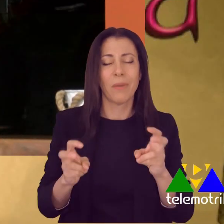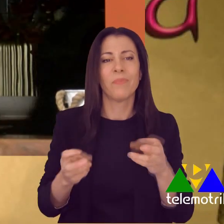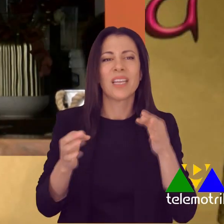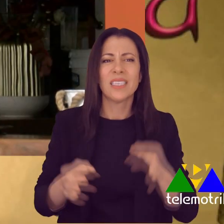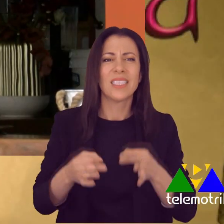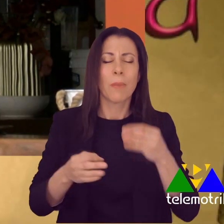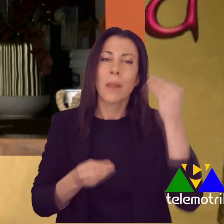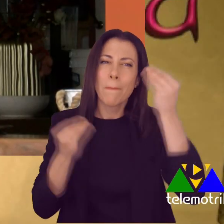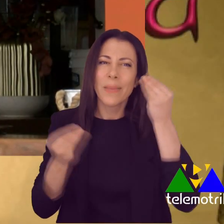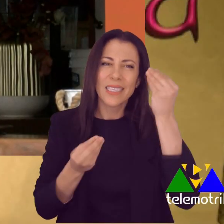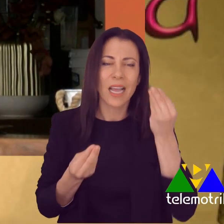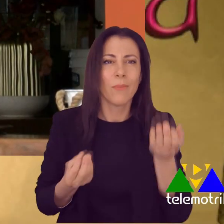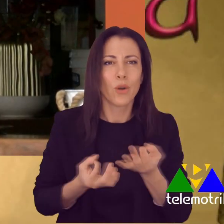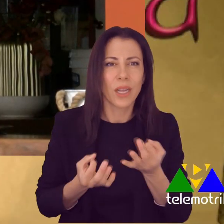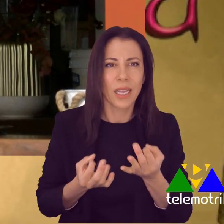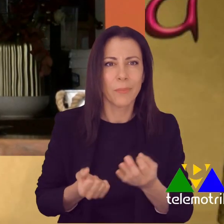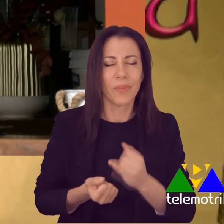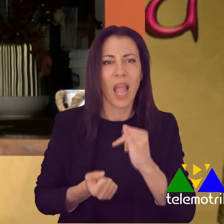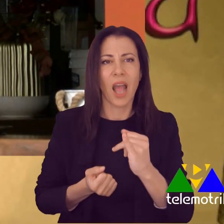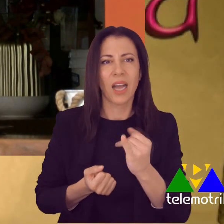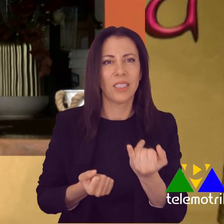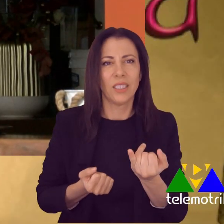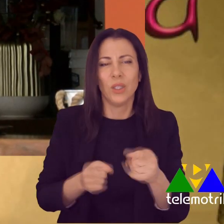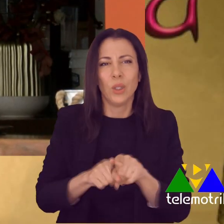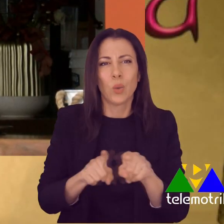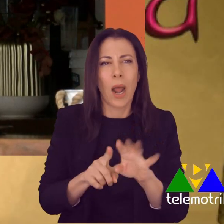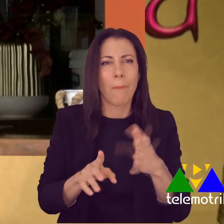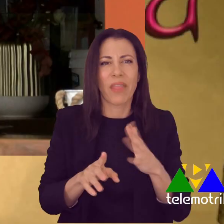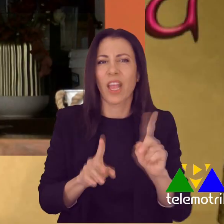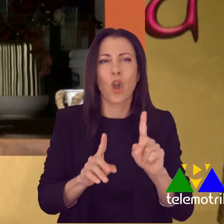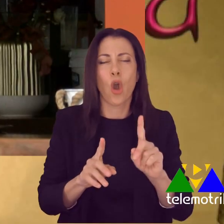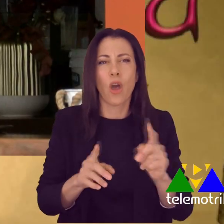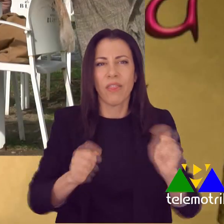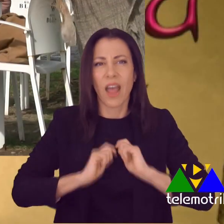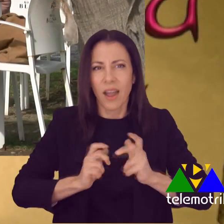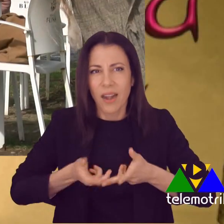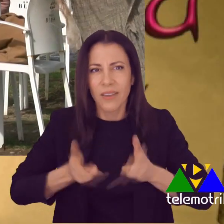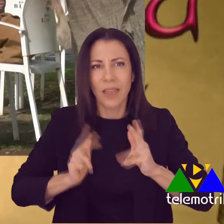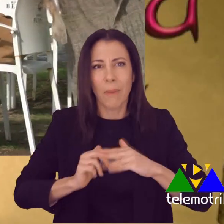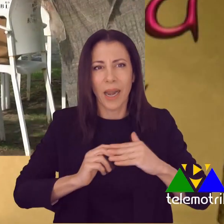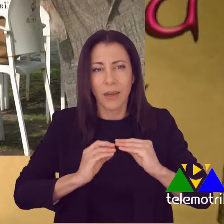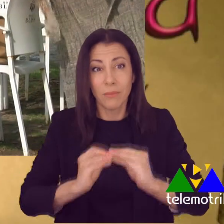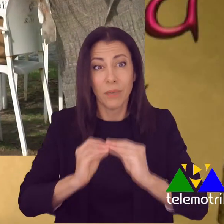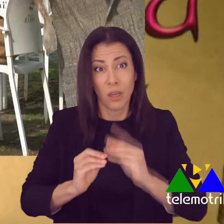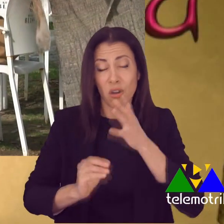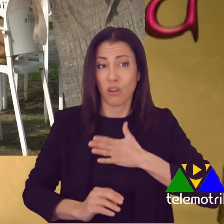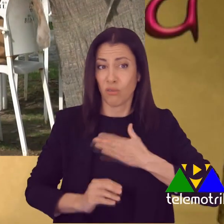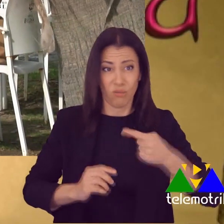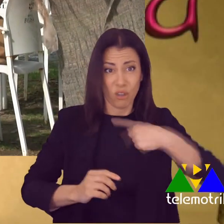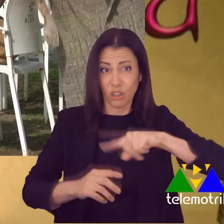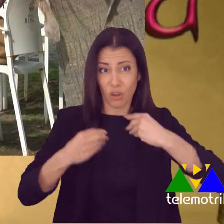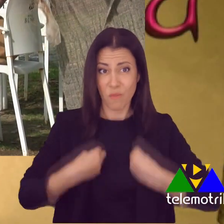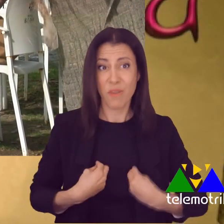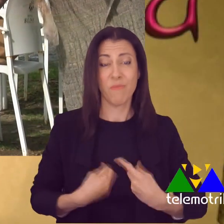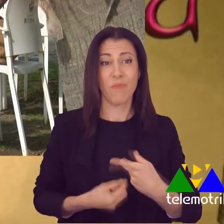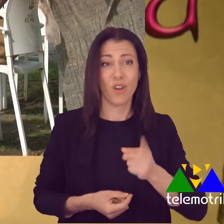siempre pensáramos que teníamos un pie encima nuestro que no nos dejaba, ¿no? Y lo mismo éramos nosotros mismos, no lo sé. El